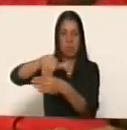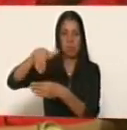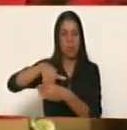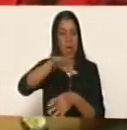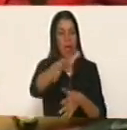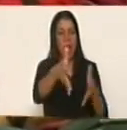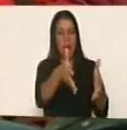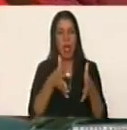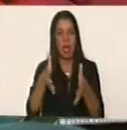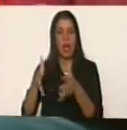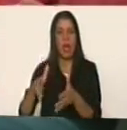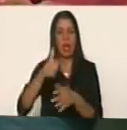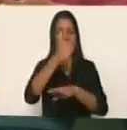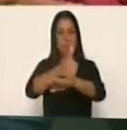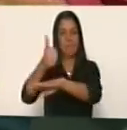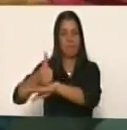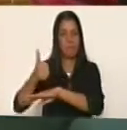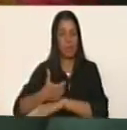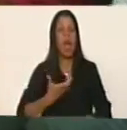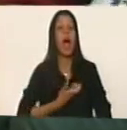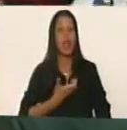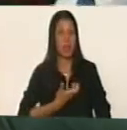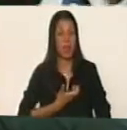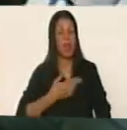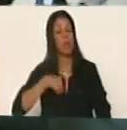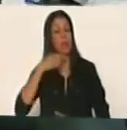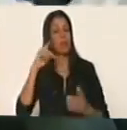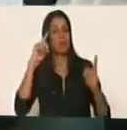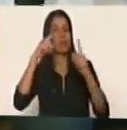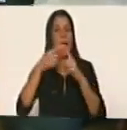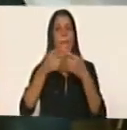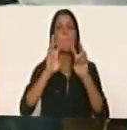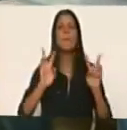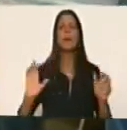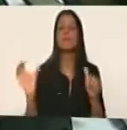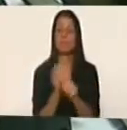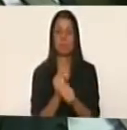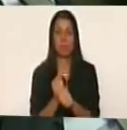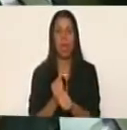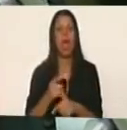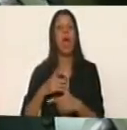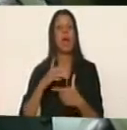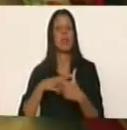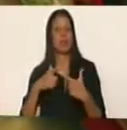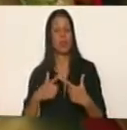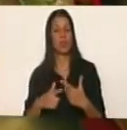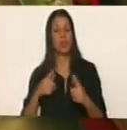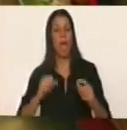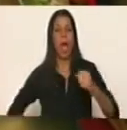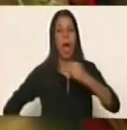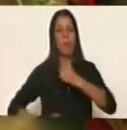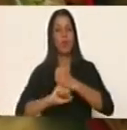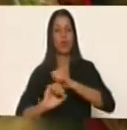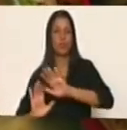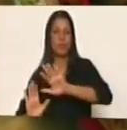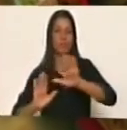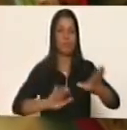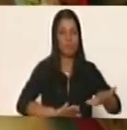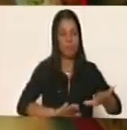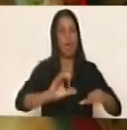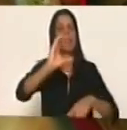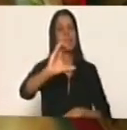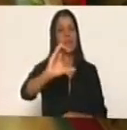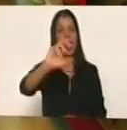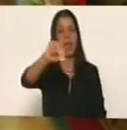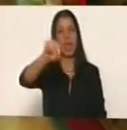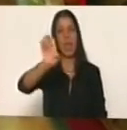para poder garantizar la soberanía y la paz. Por eso, el respaldo contundente a este llamado